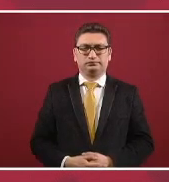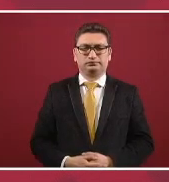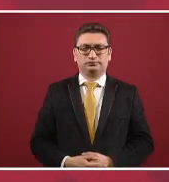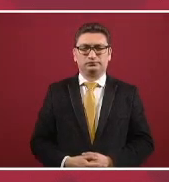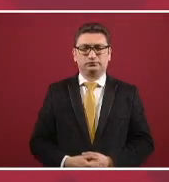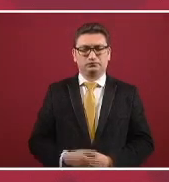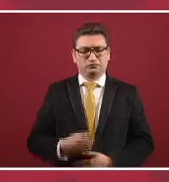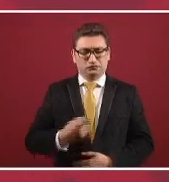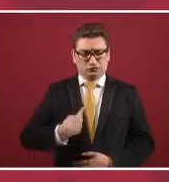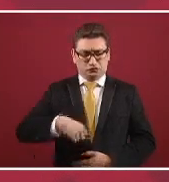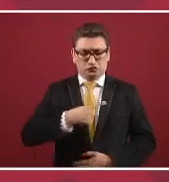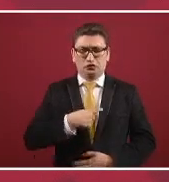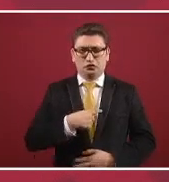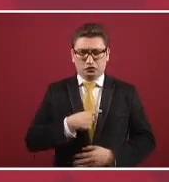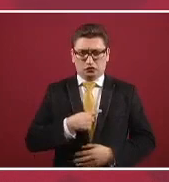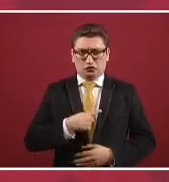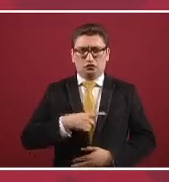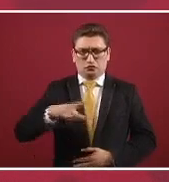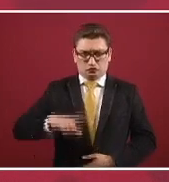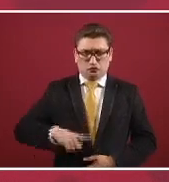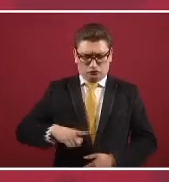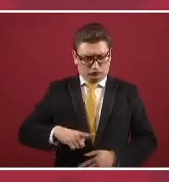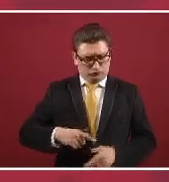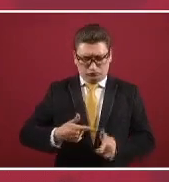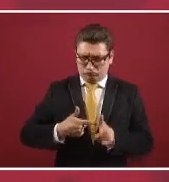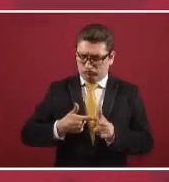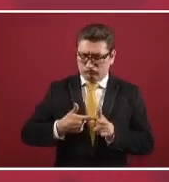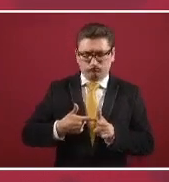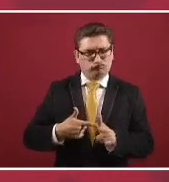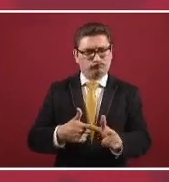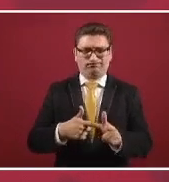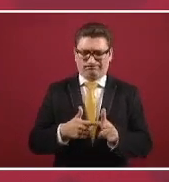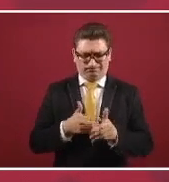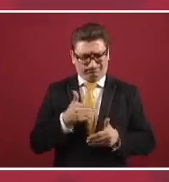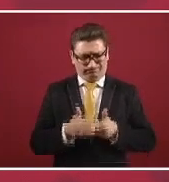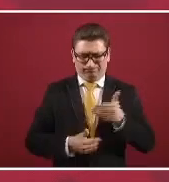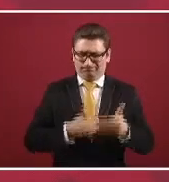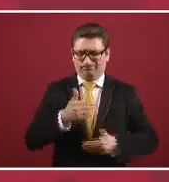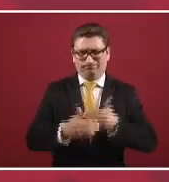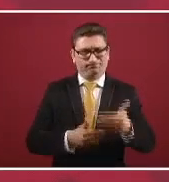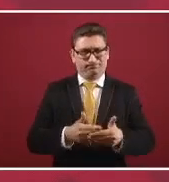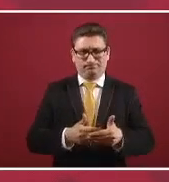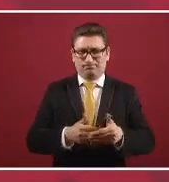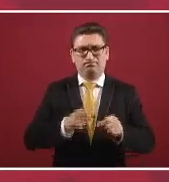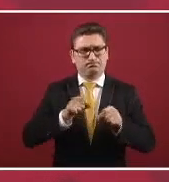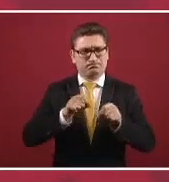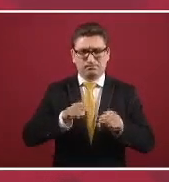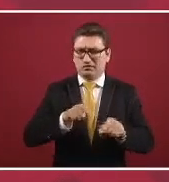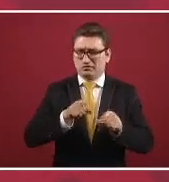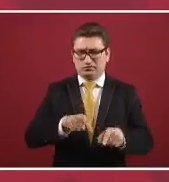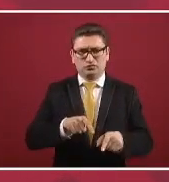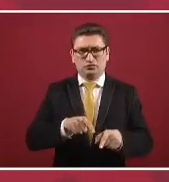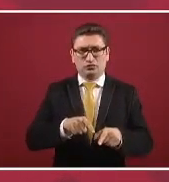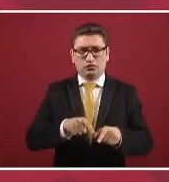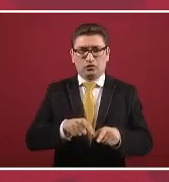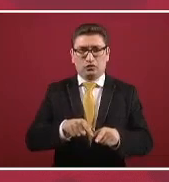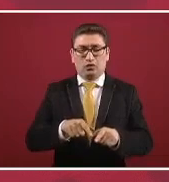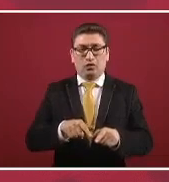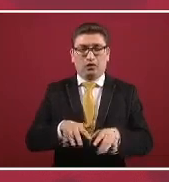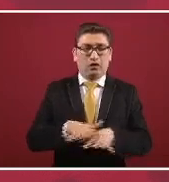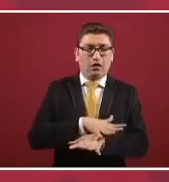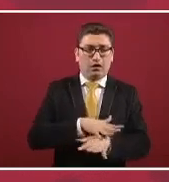con la misma política, no vamos a dar ni un paso atrás, no vamos a permitir la